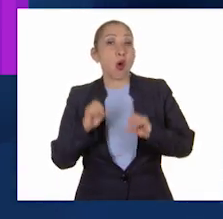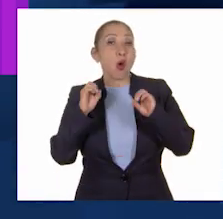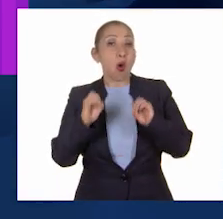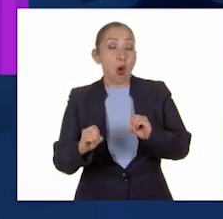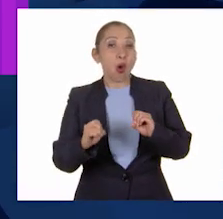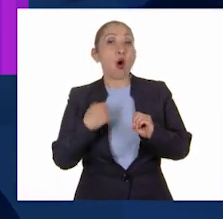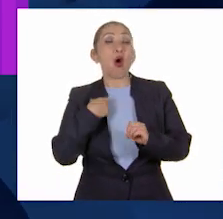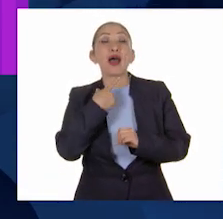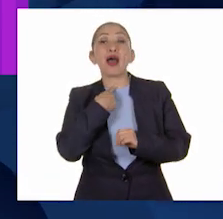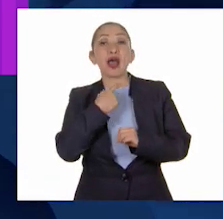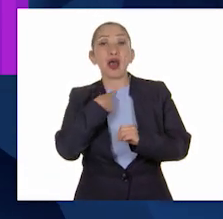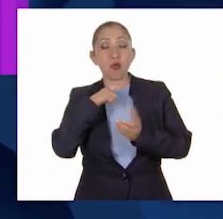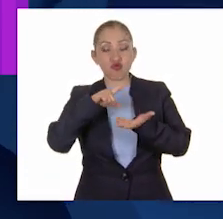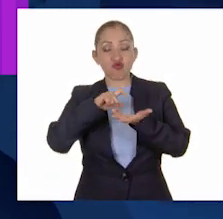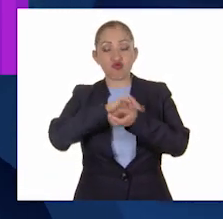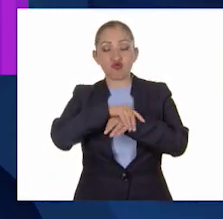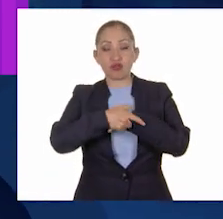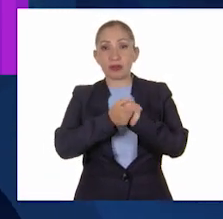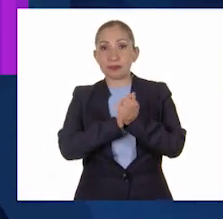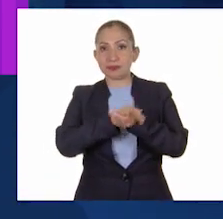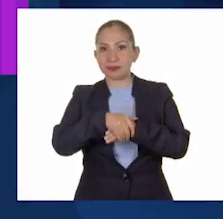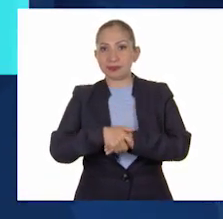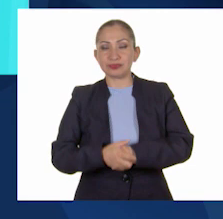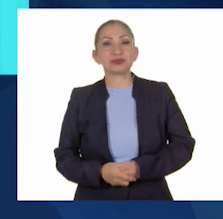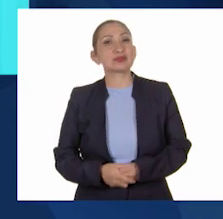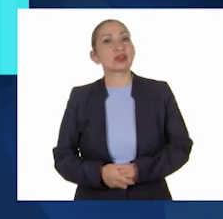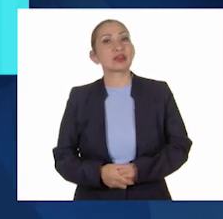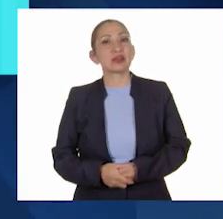aplica desinfectante a base de agua y alcohol.